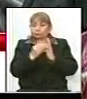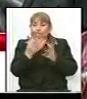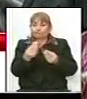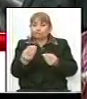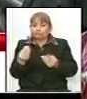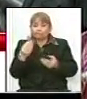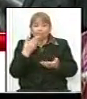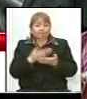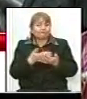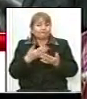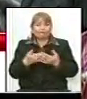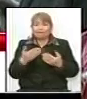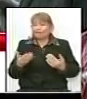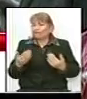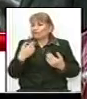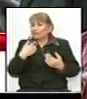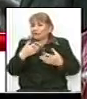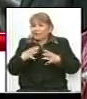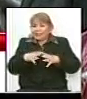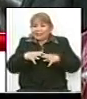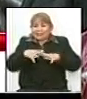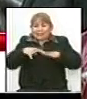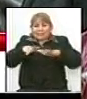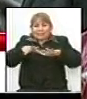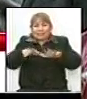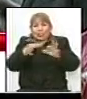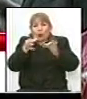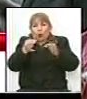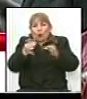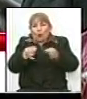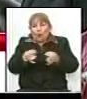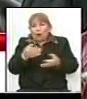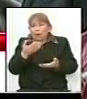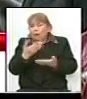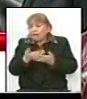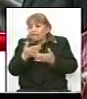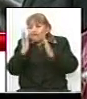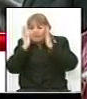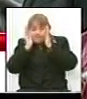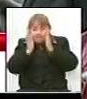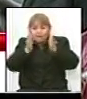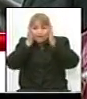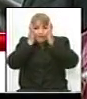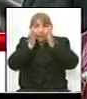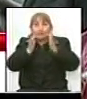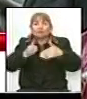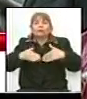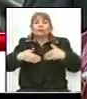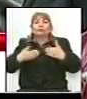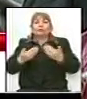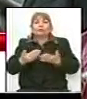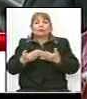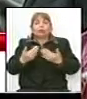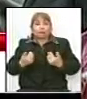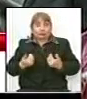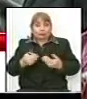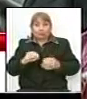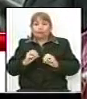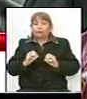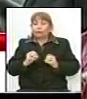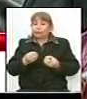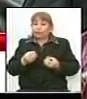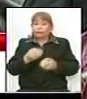son condiciones que, de ser abordadas adecuadamente, tratadas adecuadamente, podríamos resolverlas y evitar